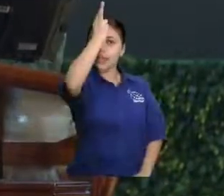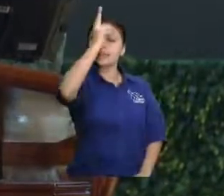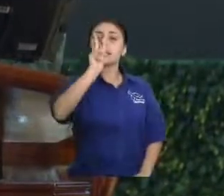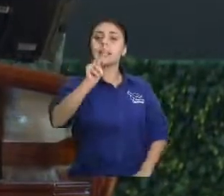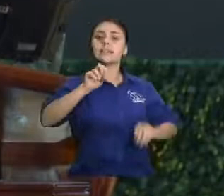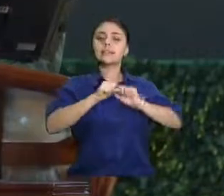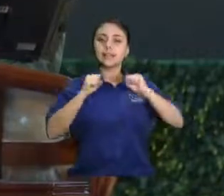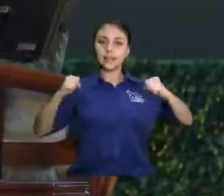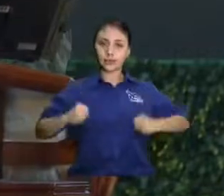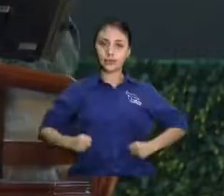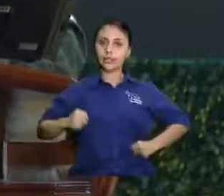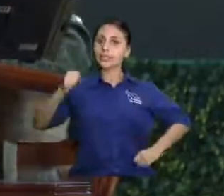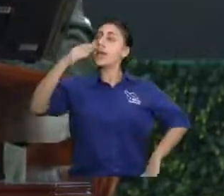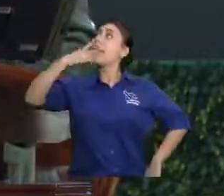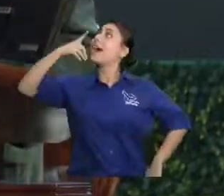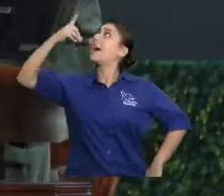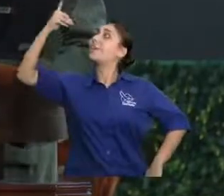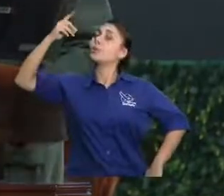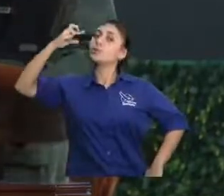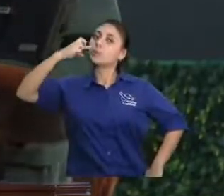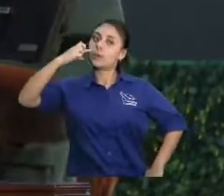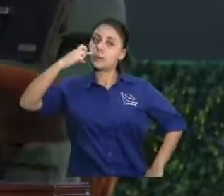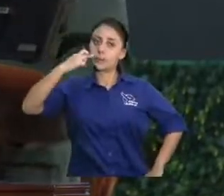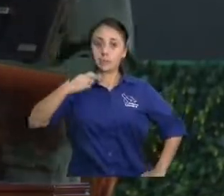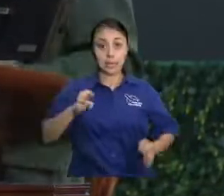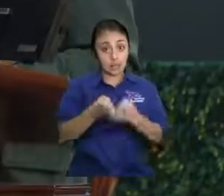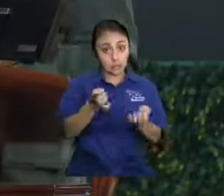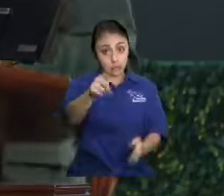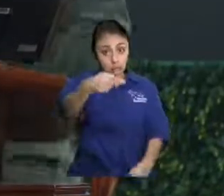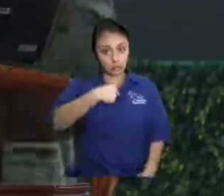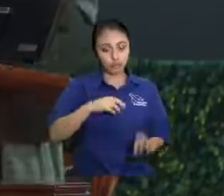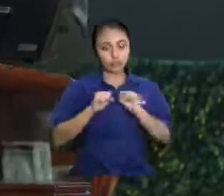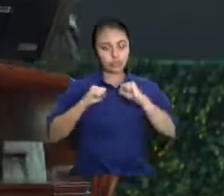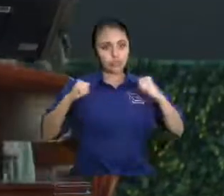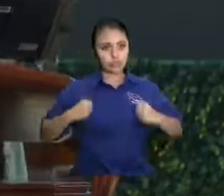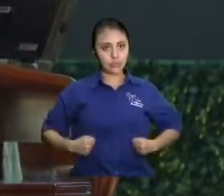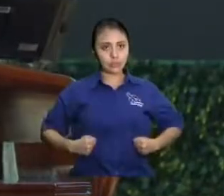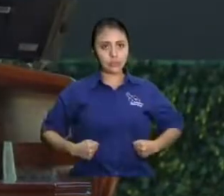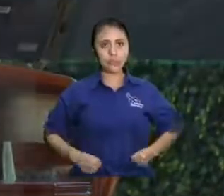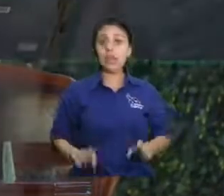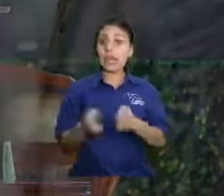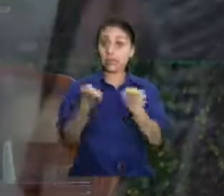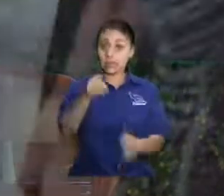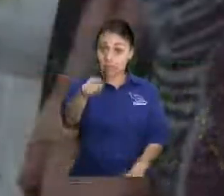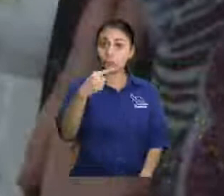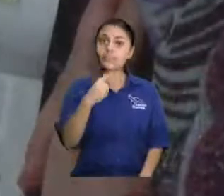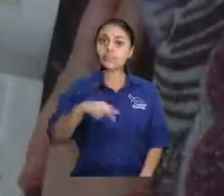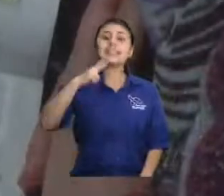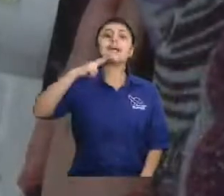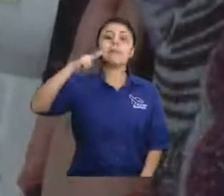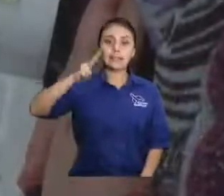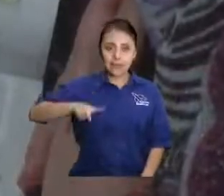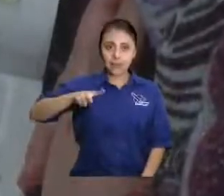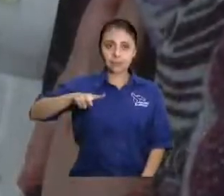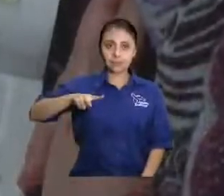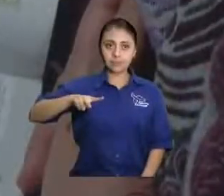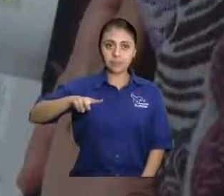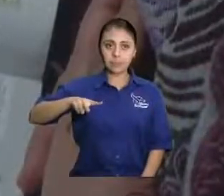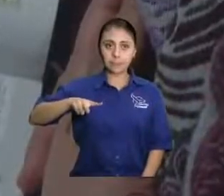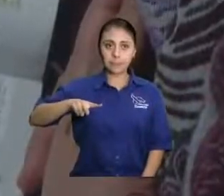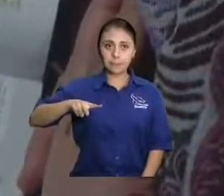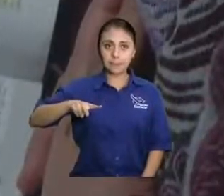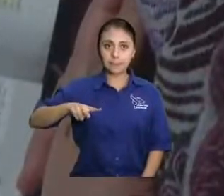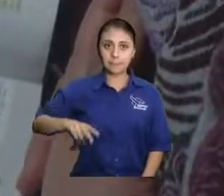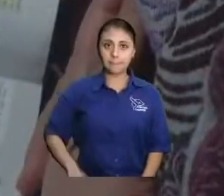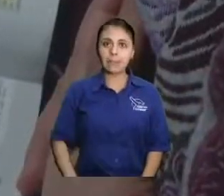Dios su Padre. Así que nosotros somos sacerdotes. Entonces aquí, si somos sinceros, si estamos haciéndonos